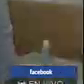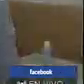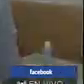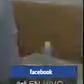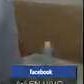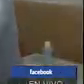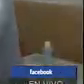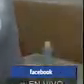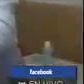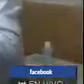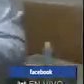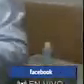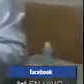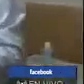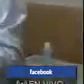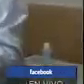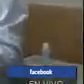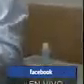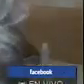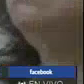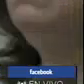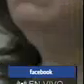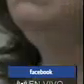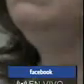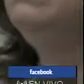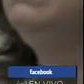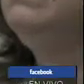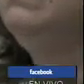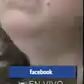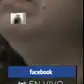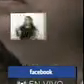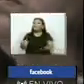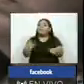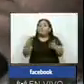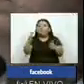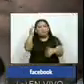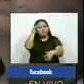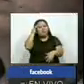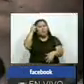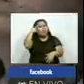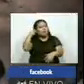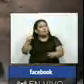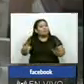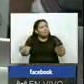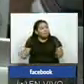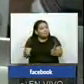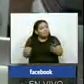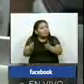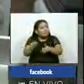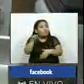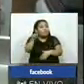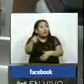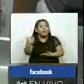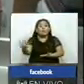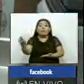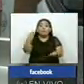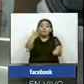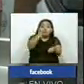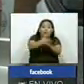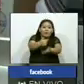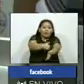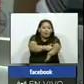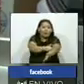La campaña de vacunación se denomina Ponte al Día y busca recordar y motivar a la población a llegar a los centros de